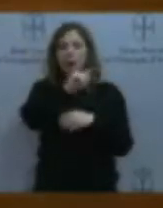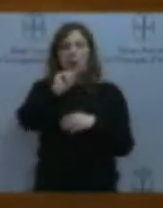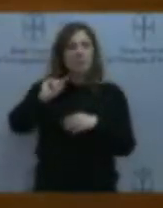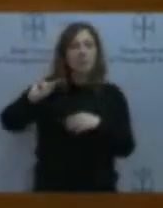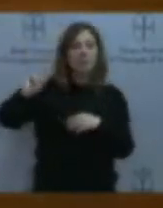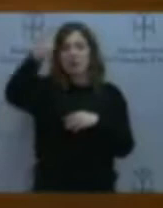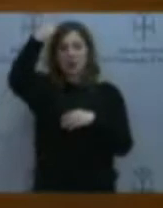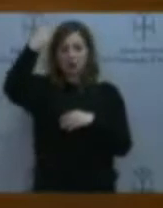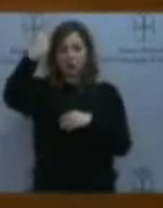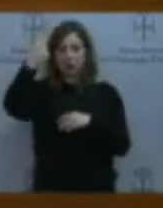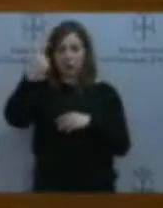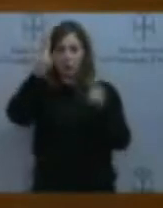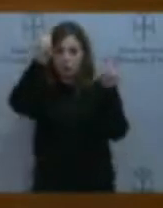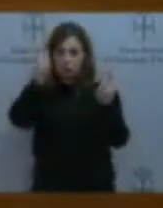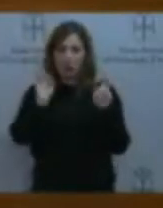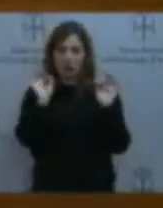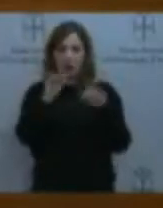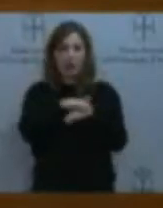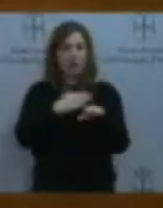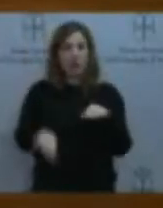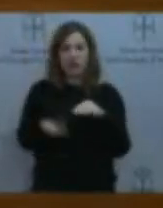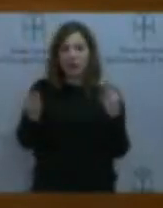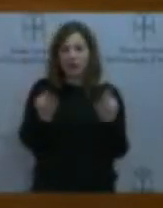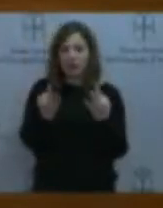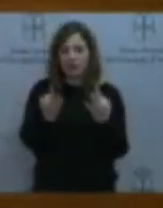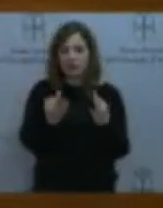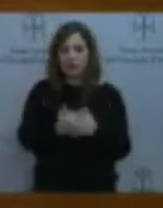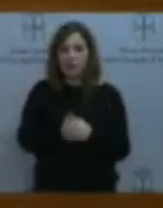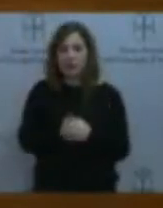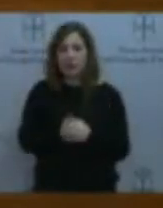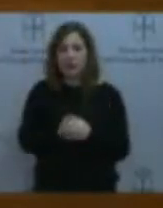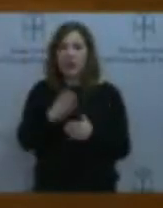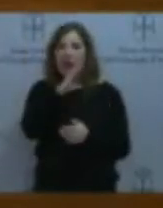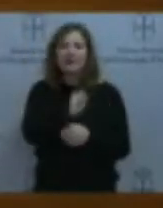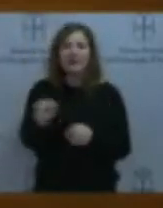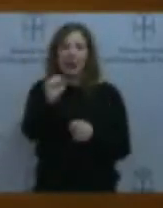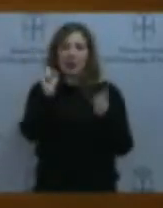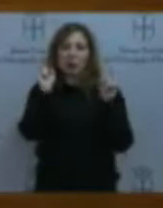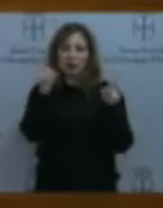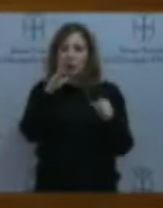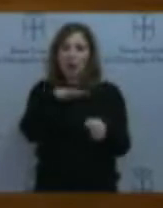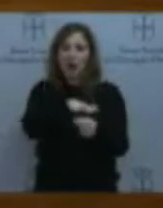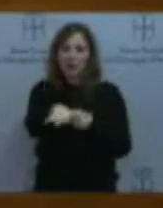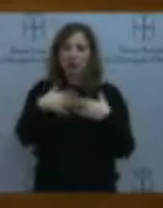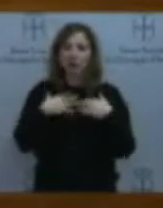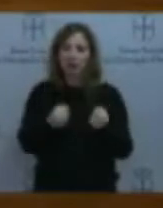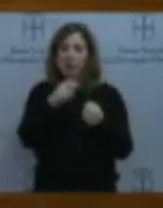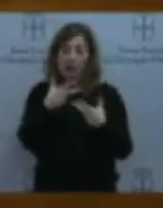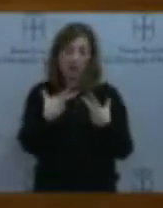algo fundamental como es la excelencia educativa. En el ámbito de la sanidad, para ir